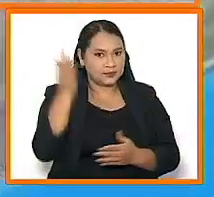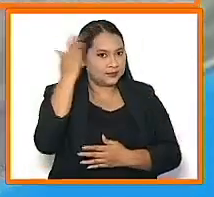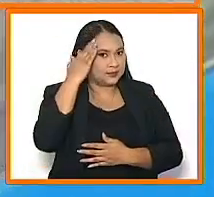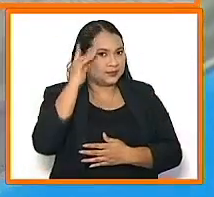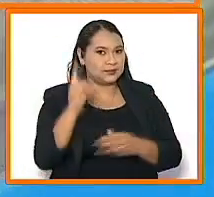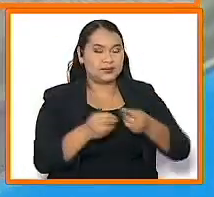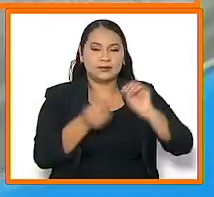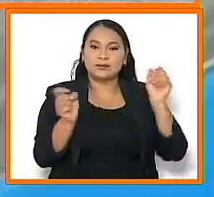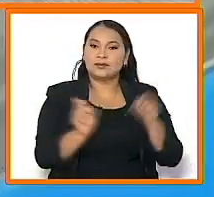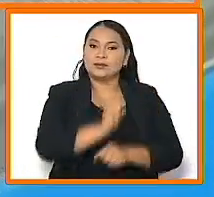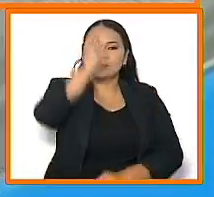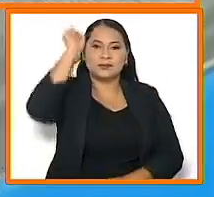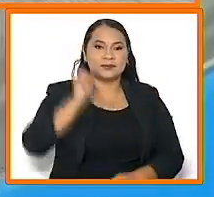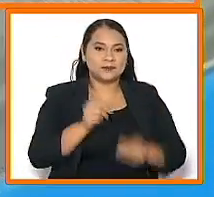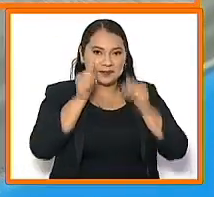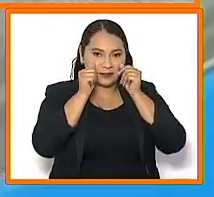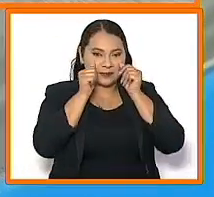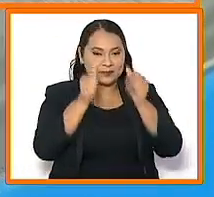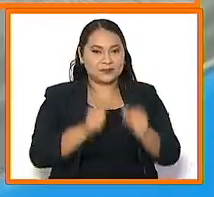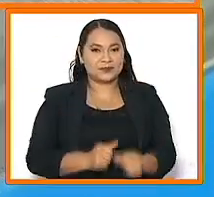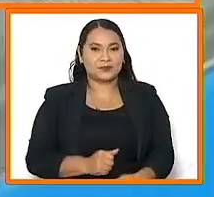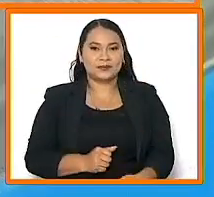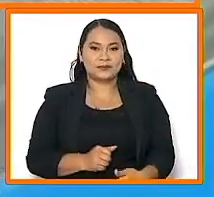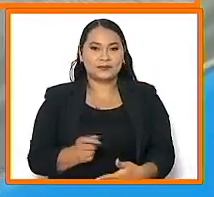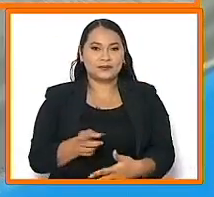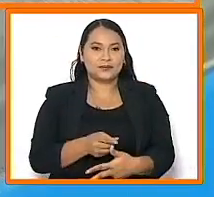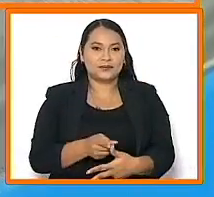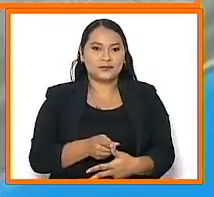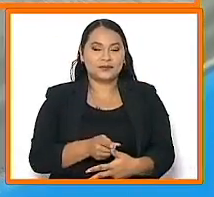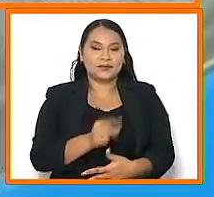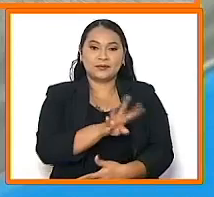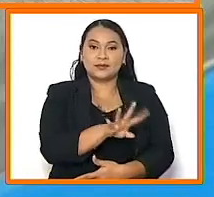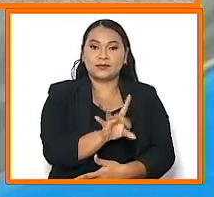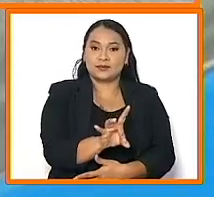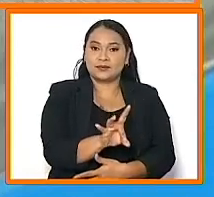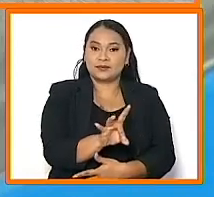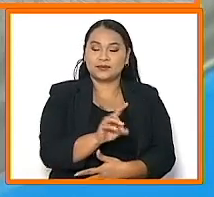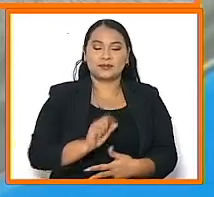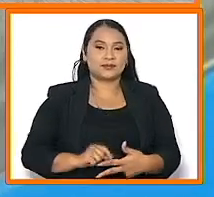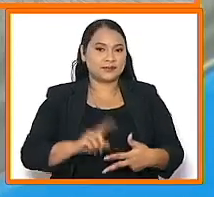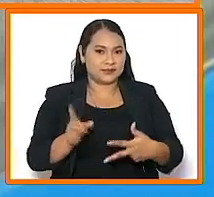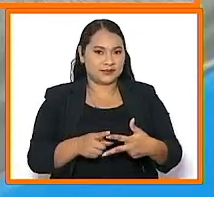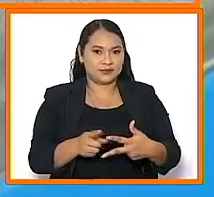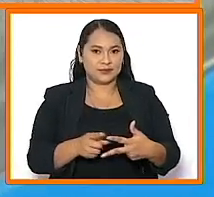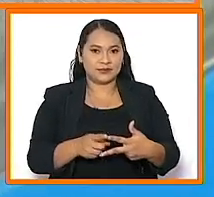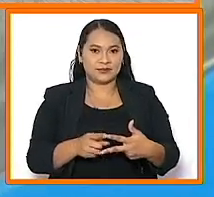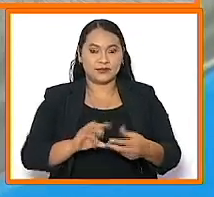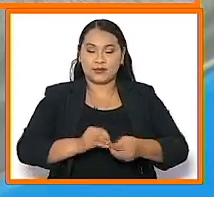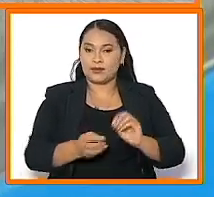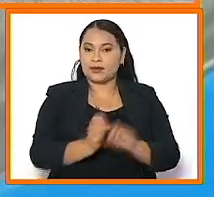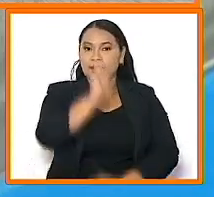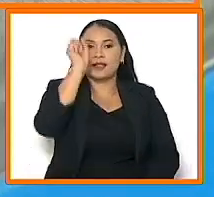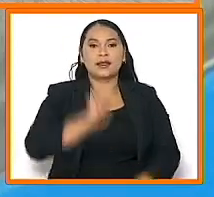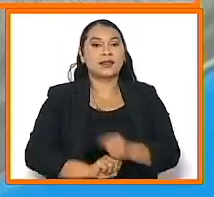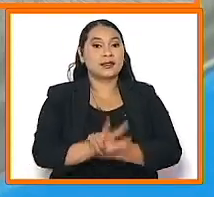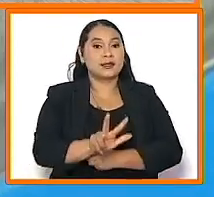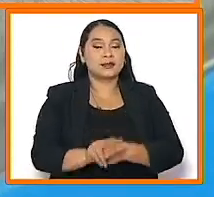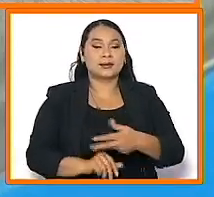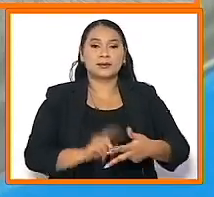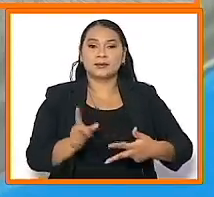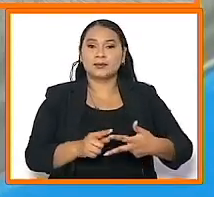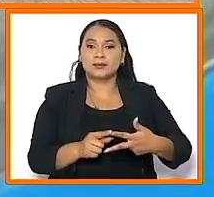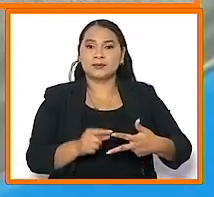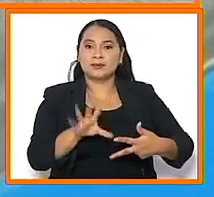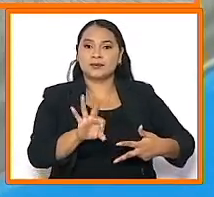es, atentos, el 48. Segundo número afortunado para Pega 3, el